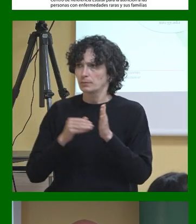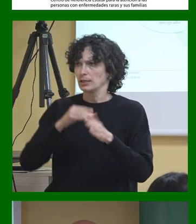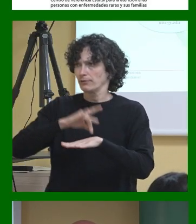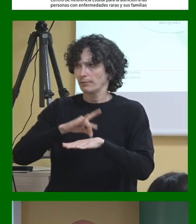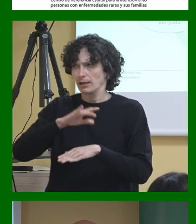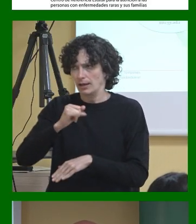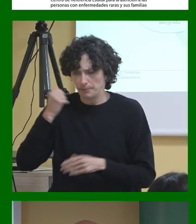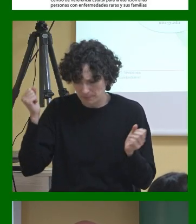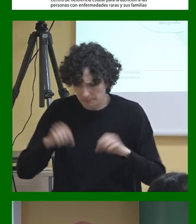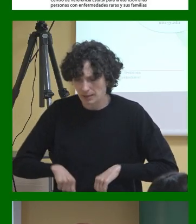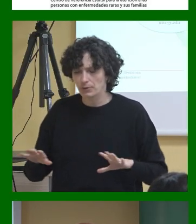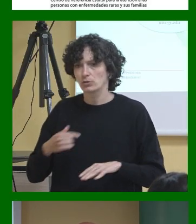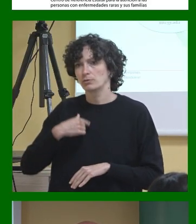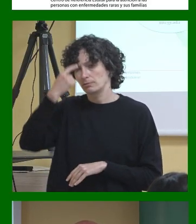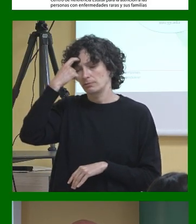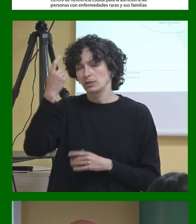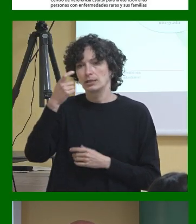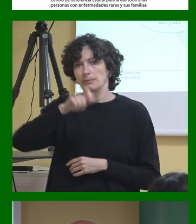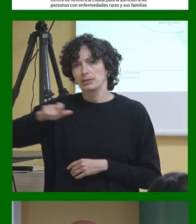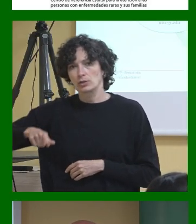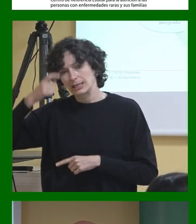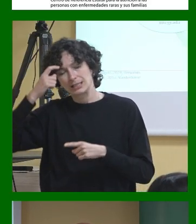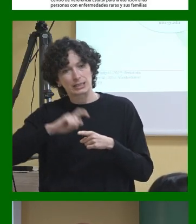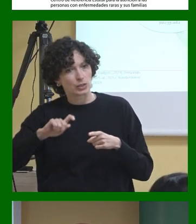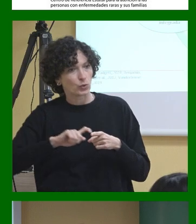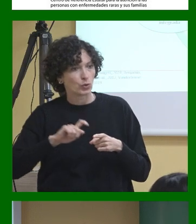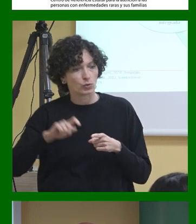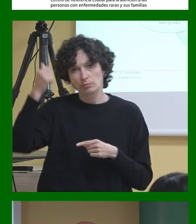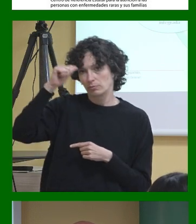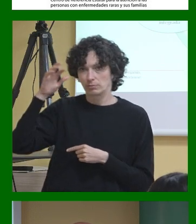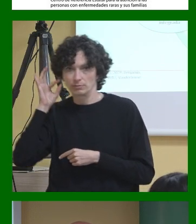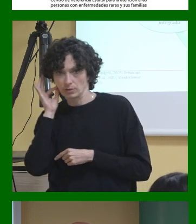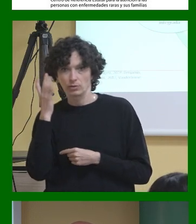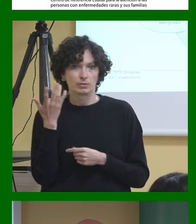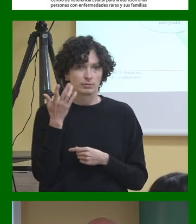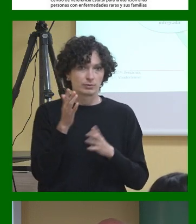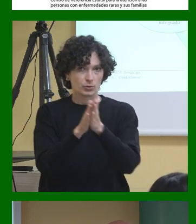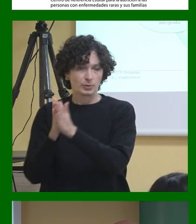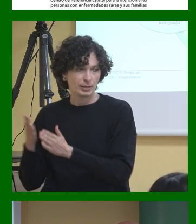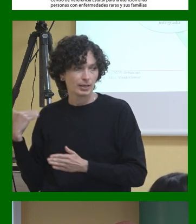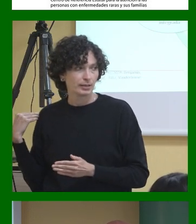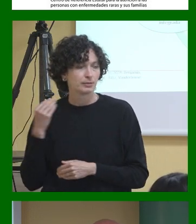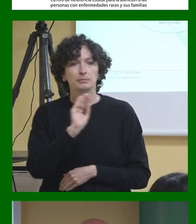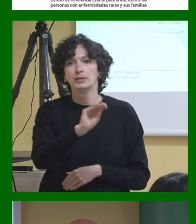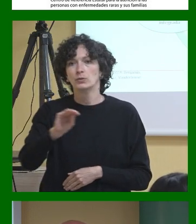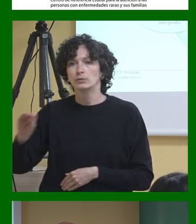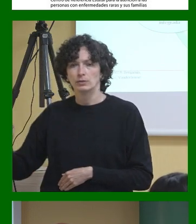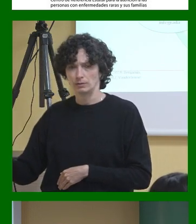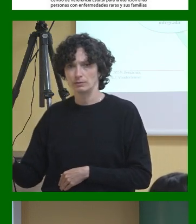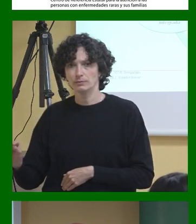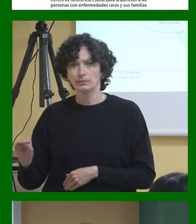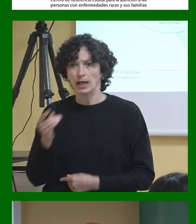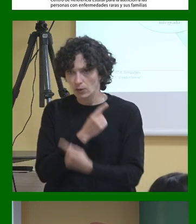pregunto es si hay algún psicólogo, psicóloga, Cristina, o Laura, o también te pregunto a ti, Aida, que